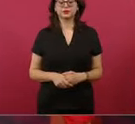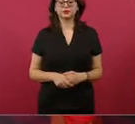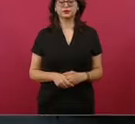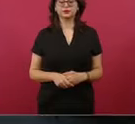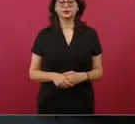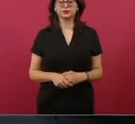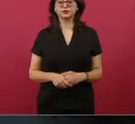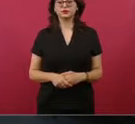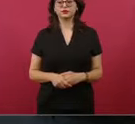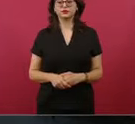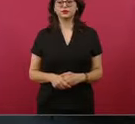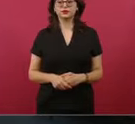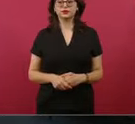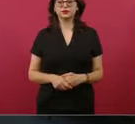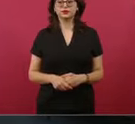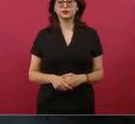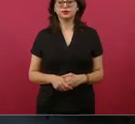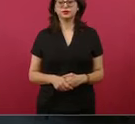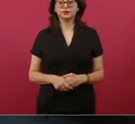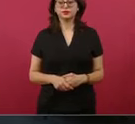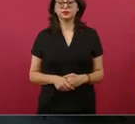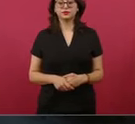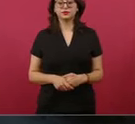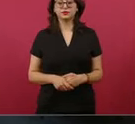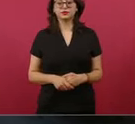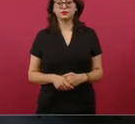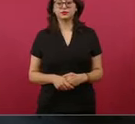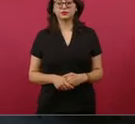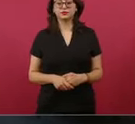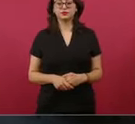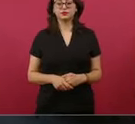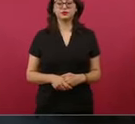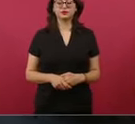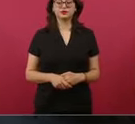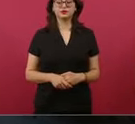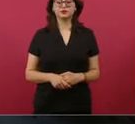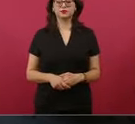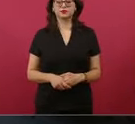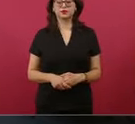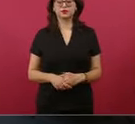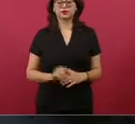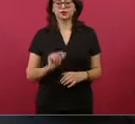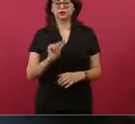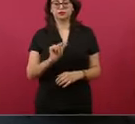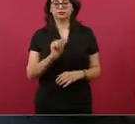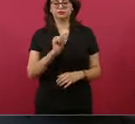Ayer dejó un nombramiento pendiente, dijo que hoy no va. Ah, sí. Ahorita me van a traer